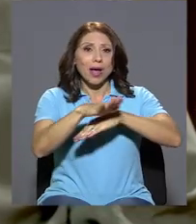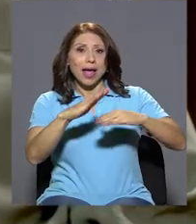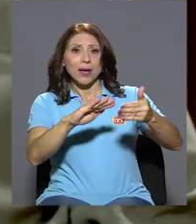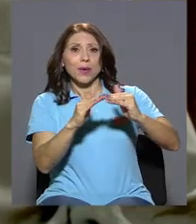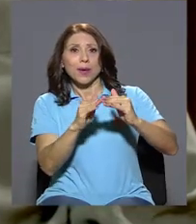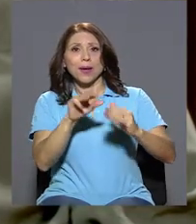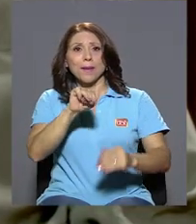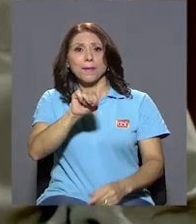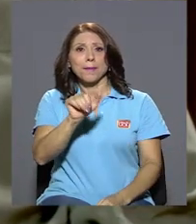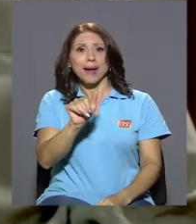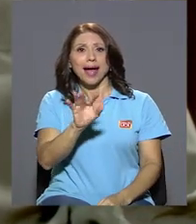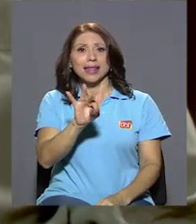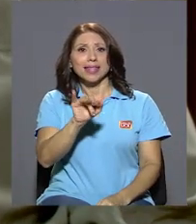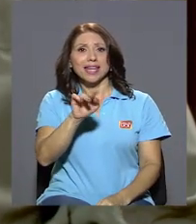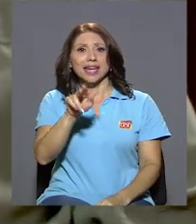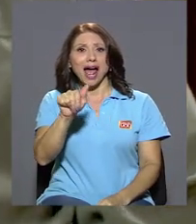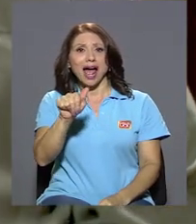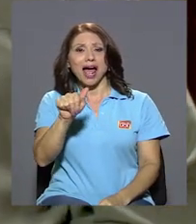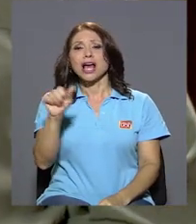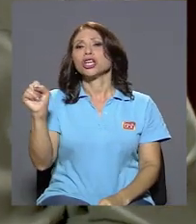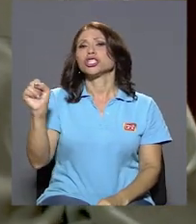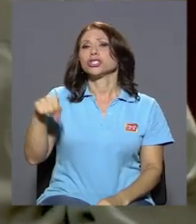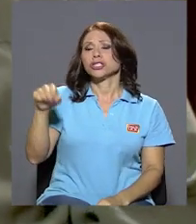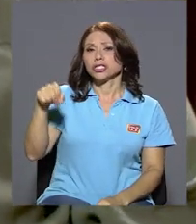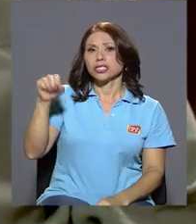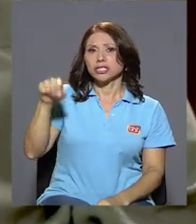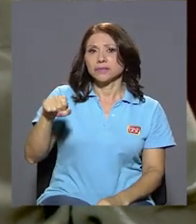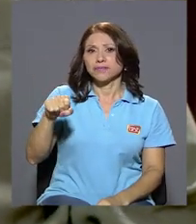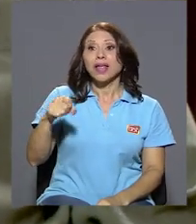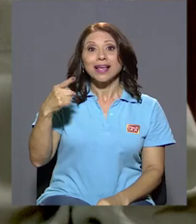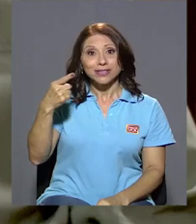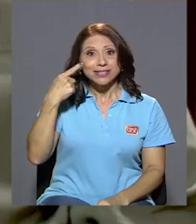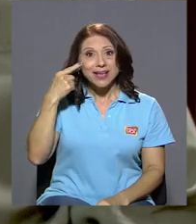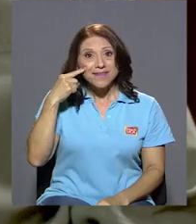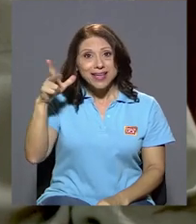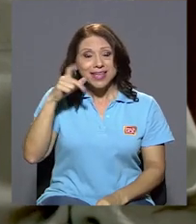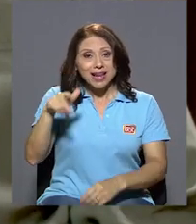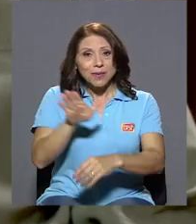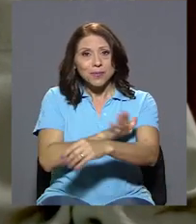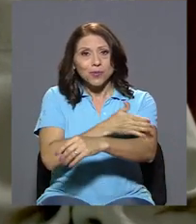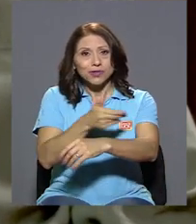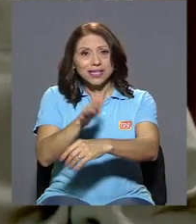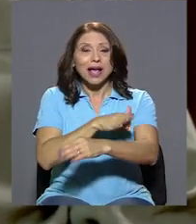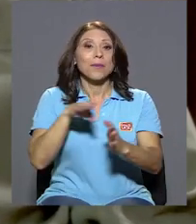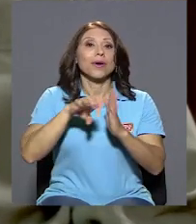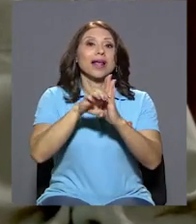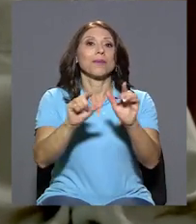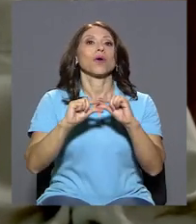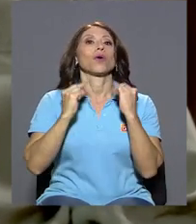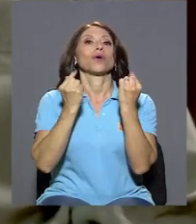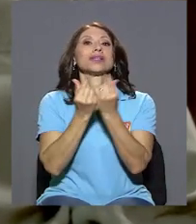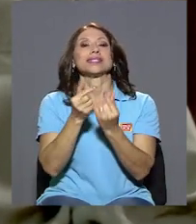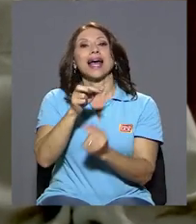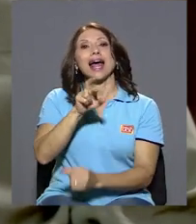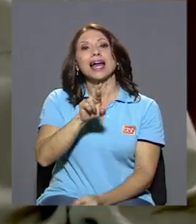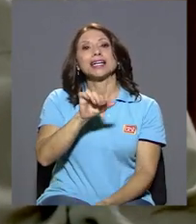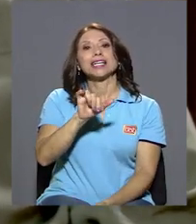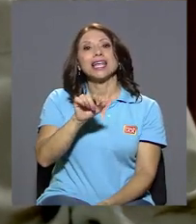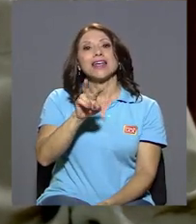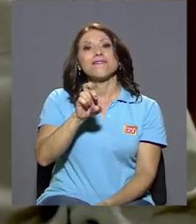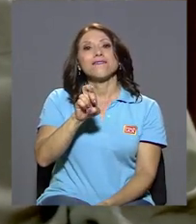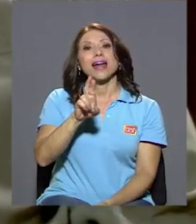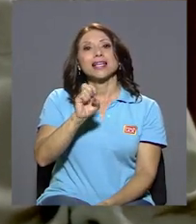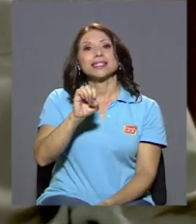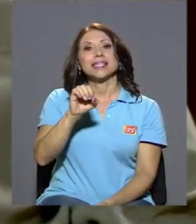hacia en matina sí sí sí porque digamos se veía en la música por ejemplo en la orquesta riverside